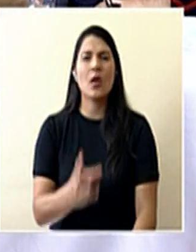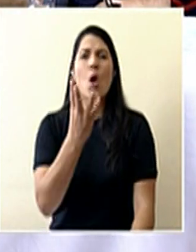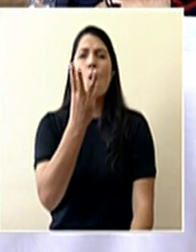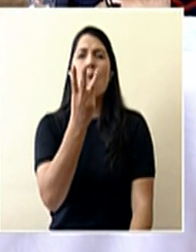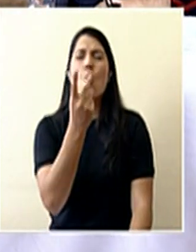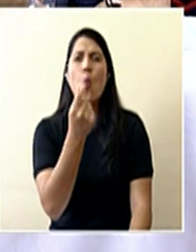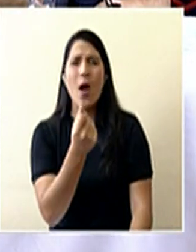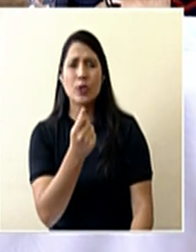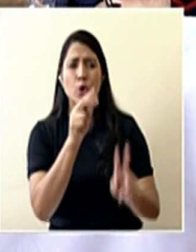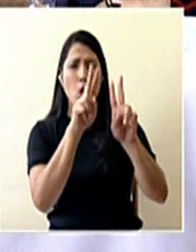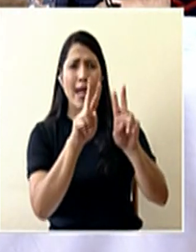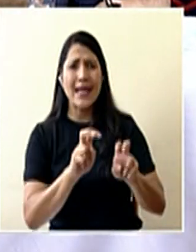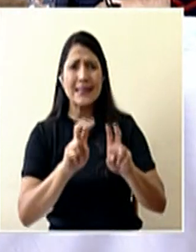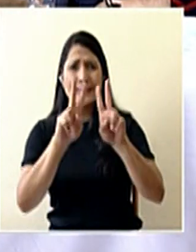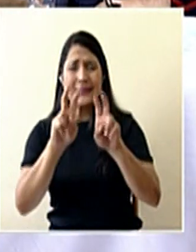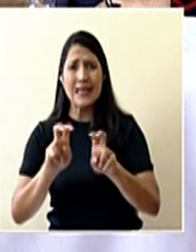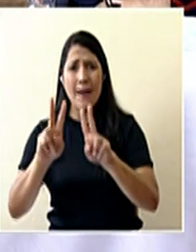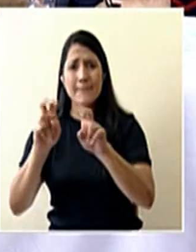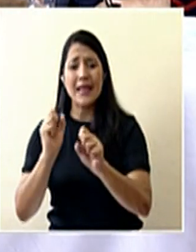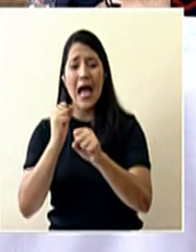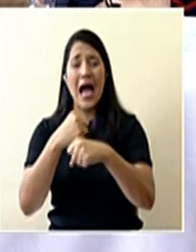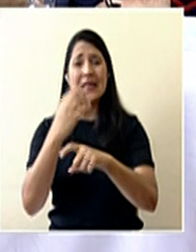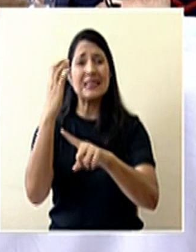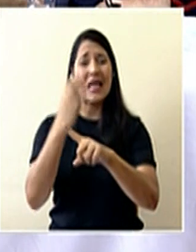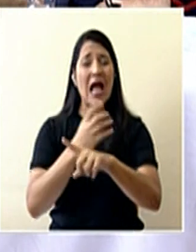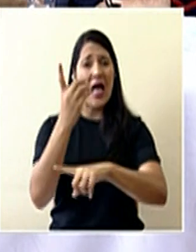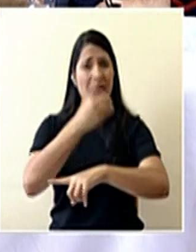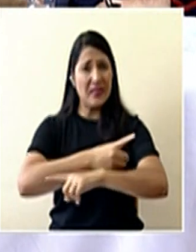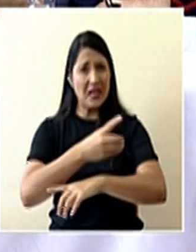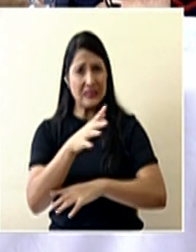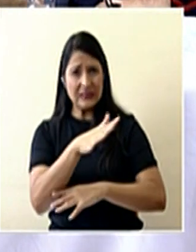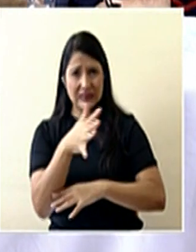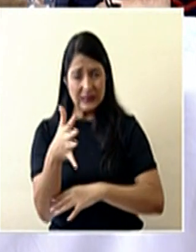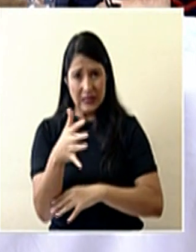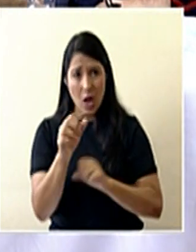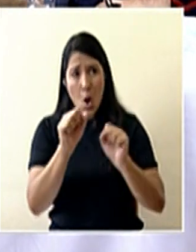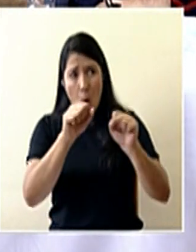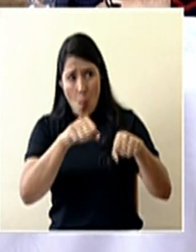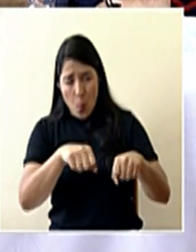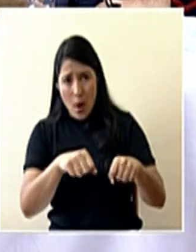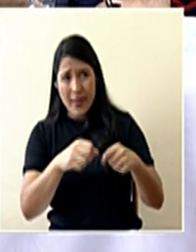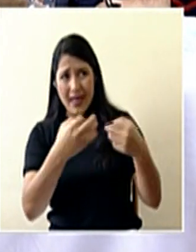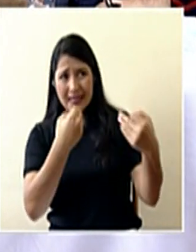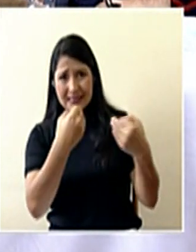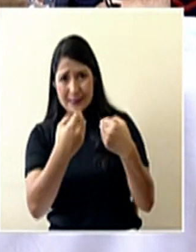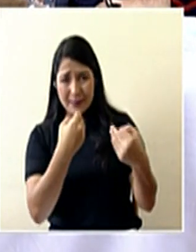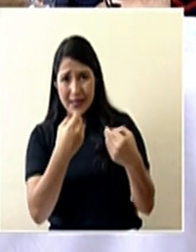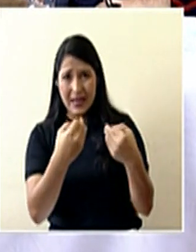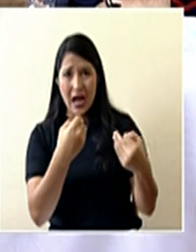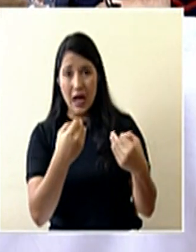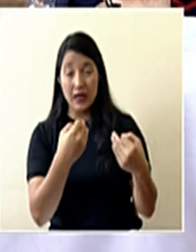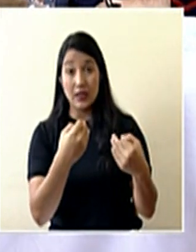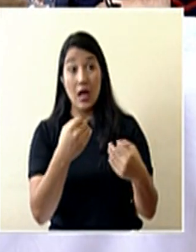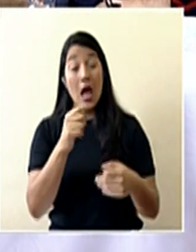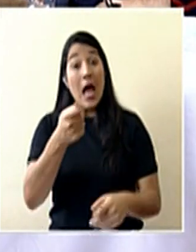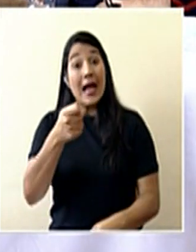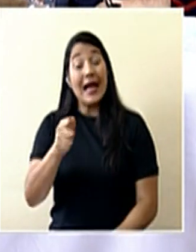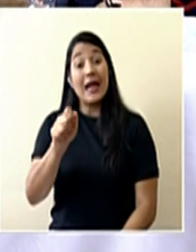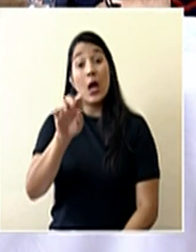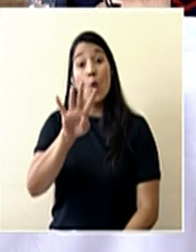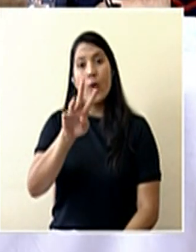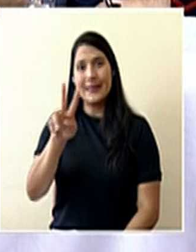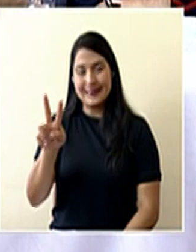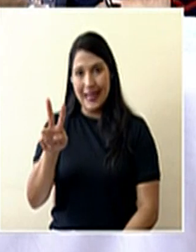¿cuántos tests se están aplicando por día, ministro? Si podemos ampliar de cómo se realizan. Incluso Canal 42 amplía